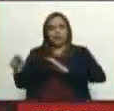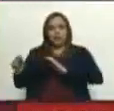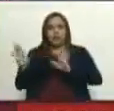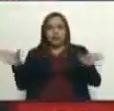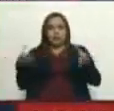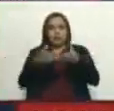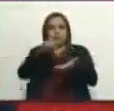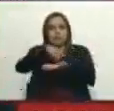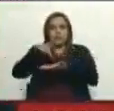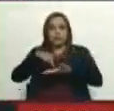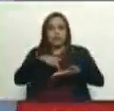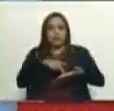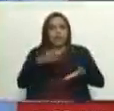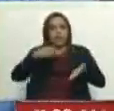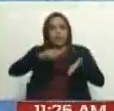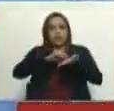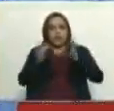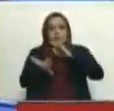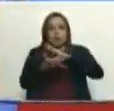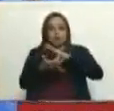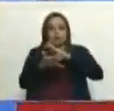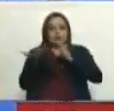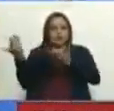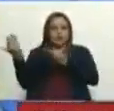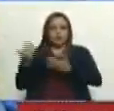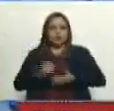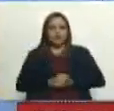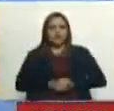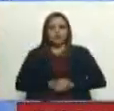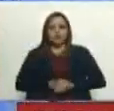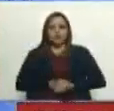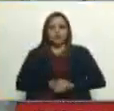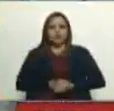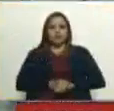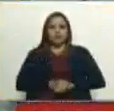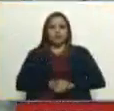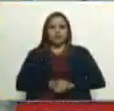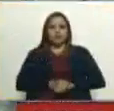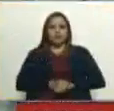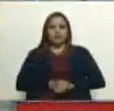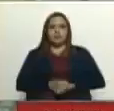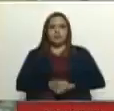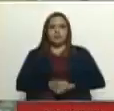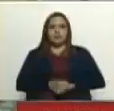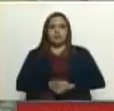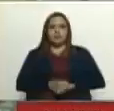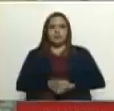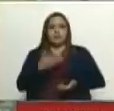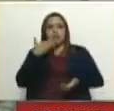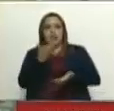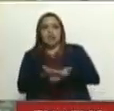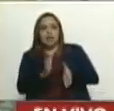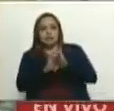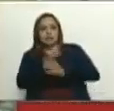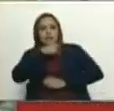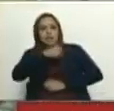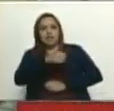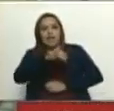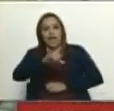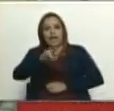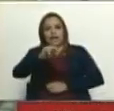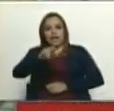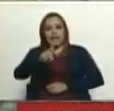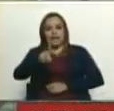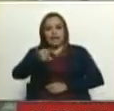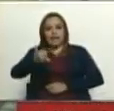a devolver el contacto. Más allá de cualquier diferencia política. Gracias a nuestra compañera Indira dando detalles